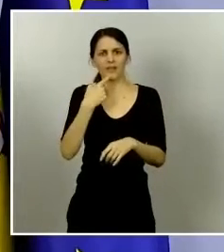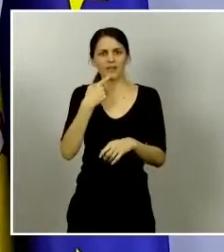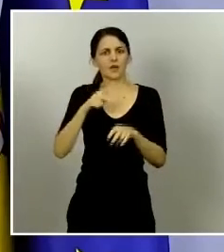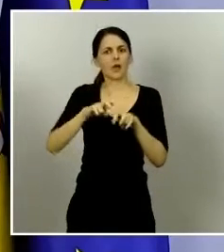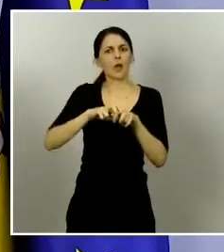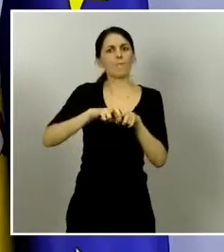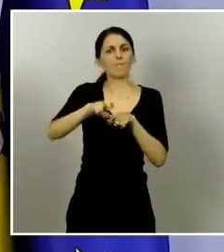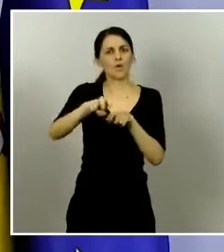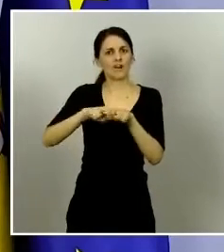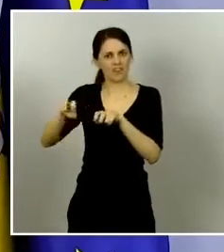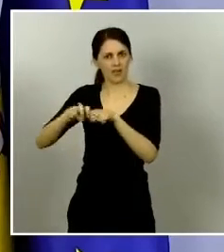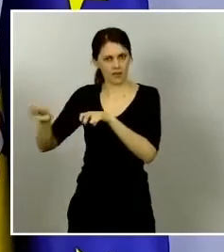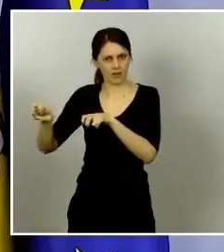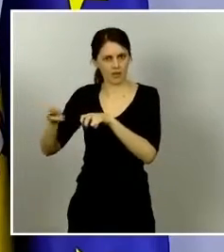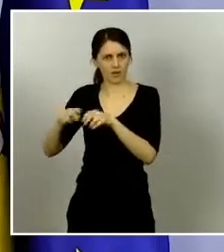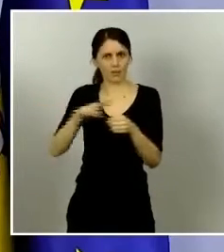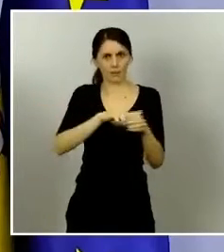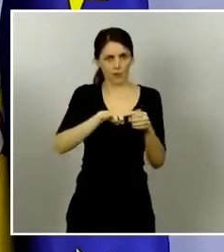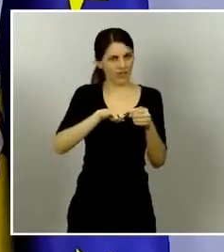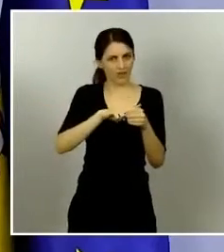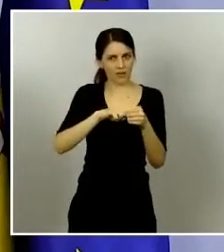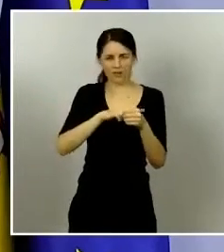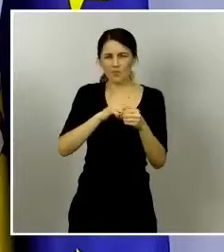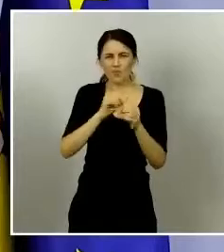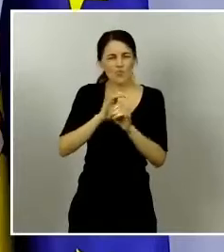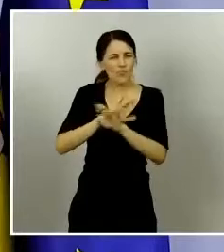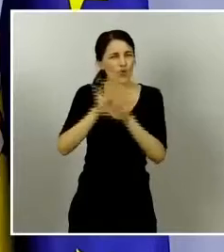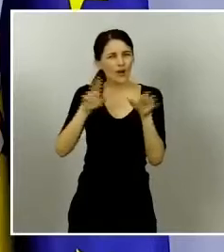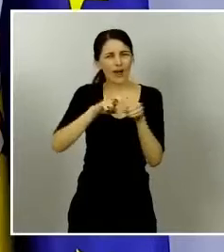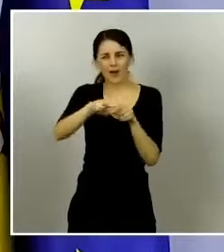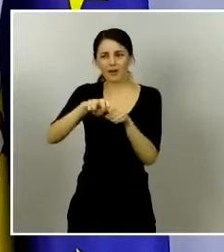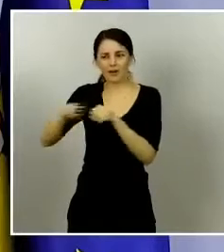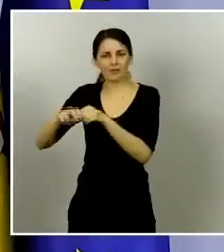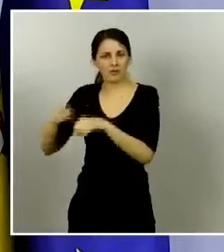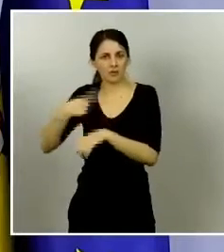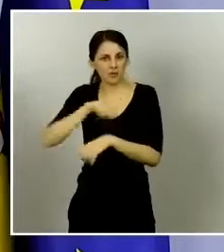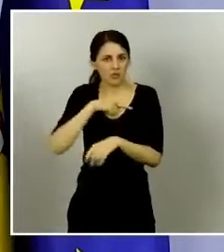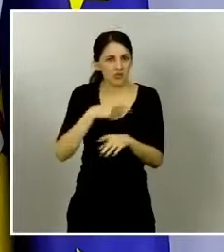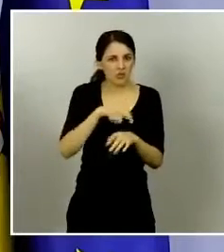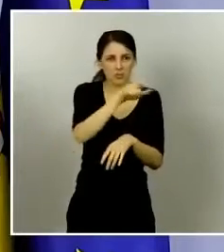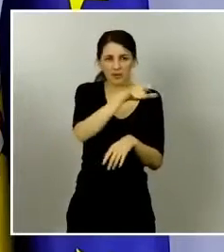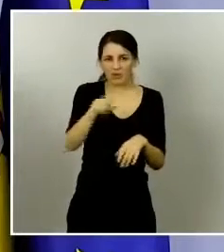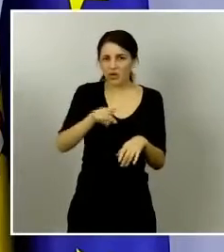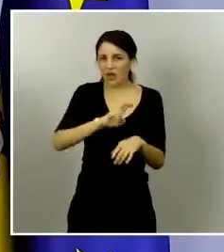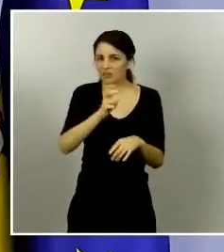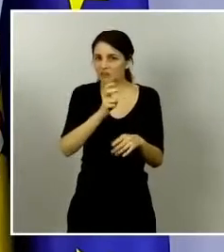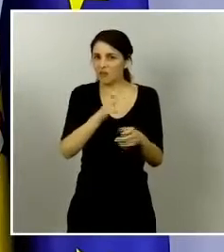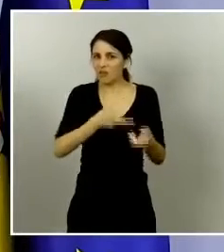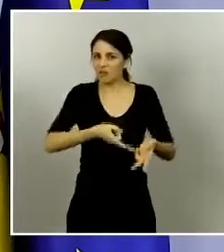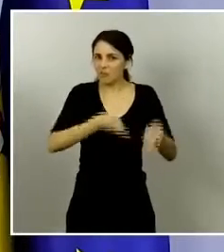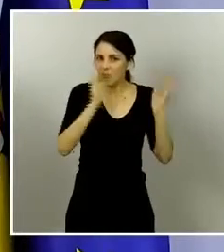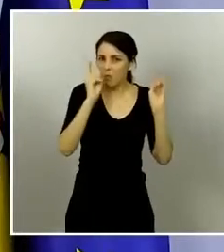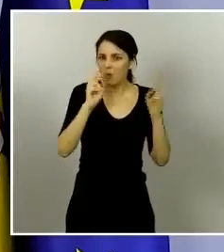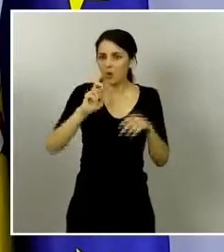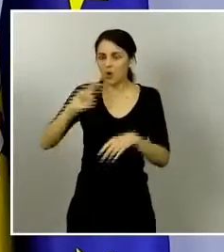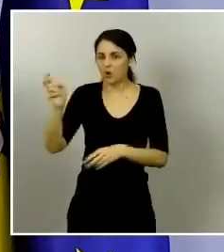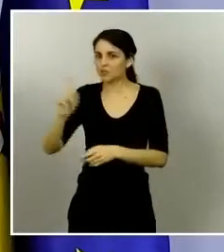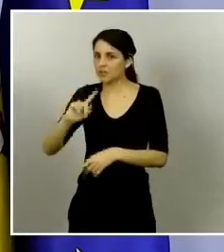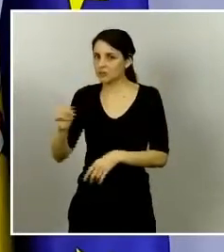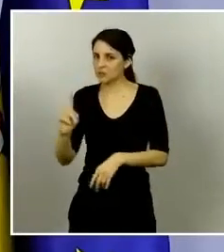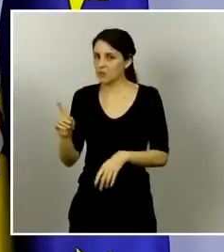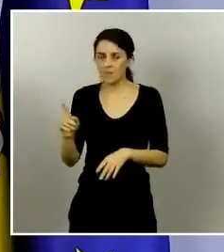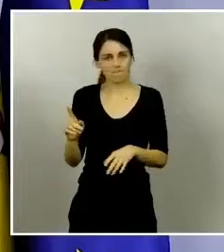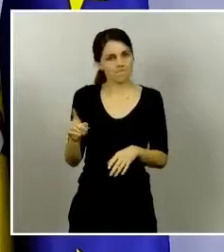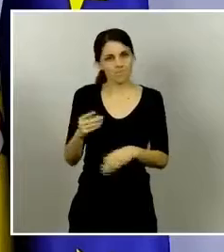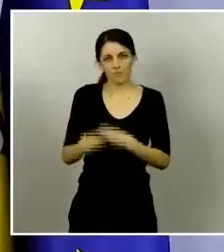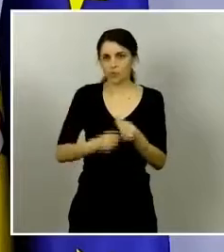el decreto de estado de alarma permite en qué casos se permite la movilidad entre distintas provincias. No hay ningún trato específico